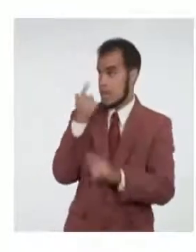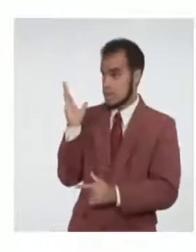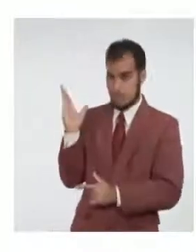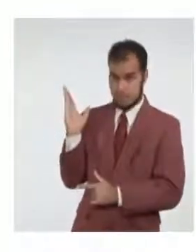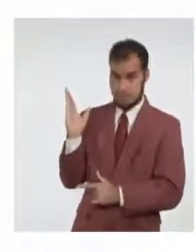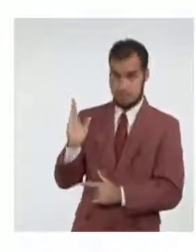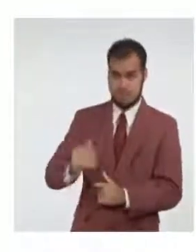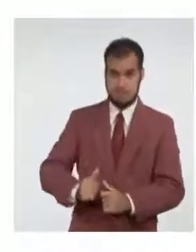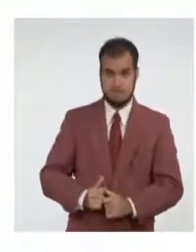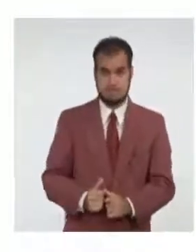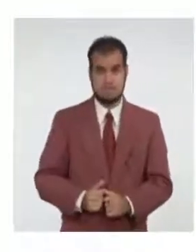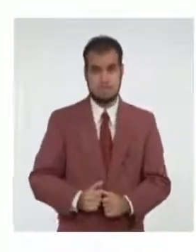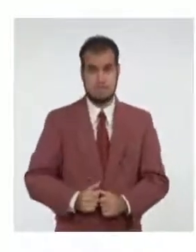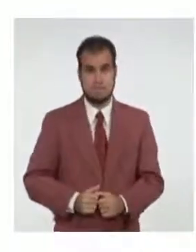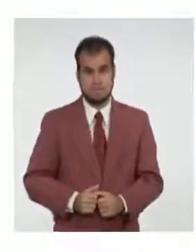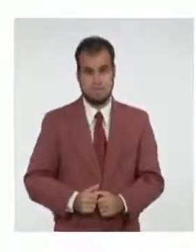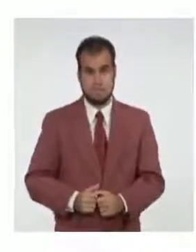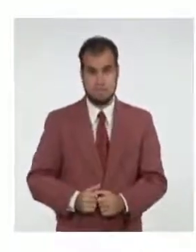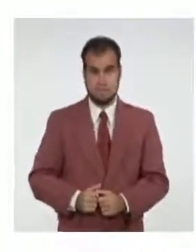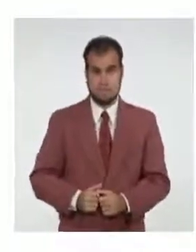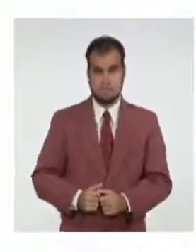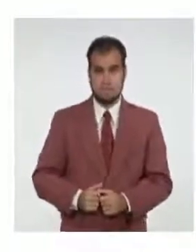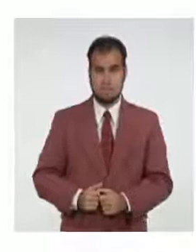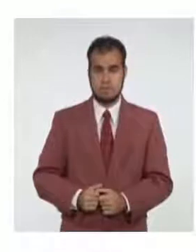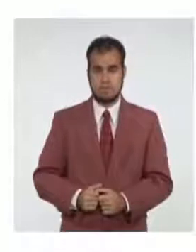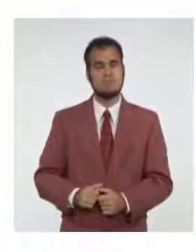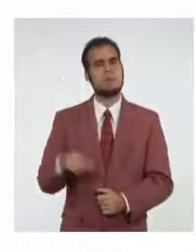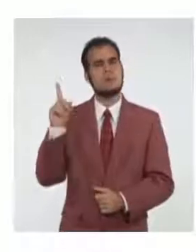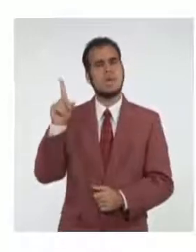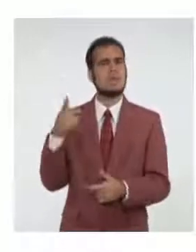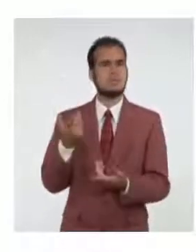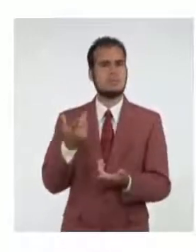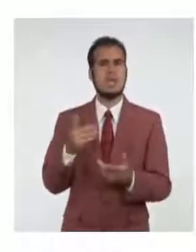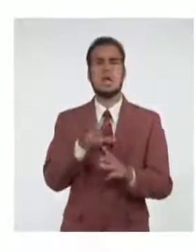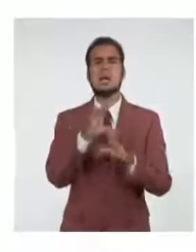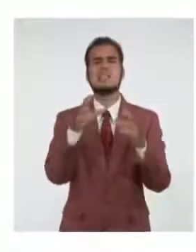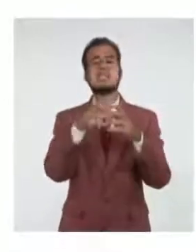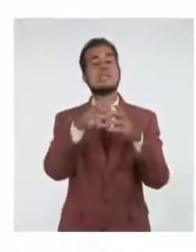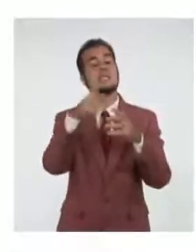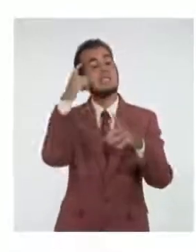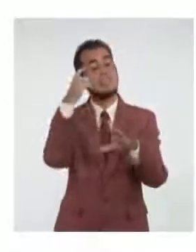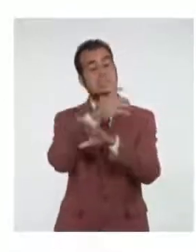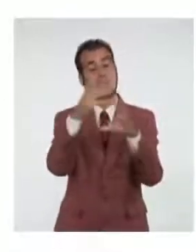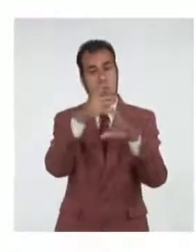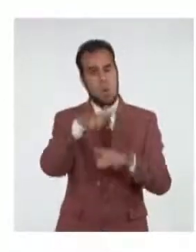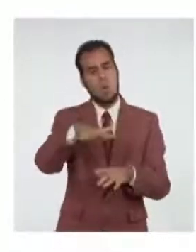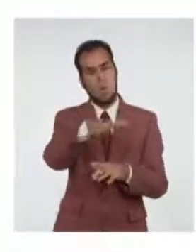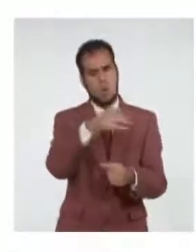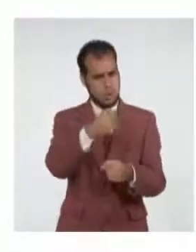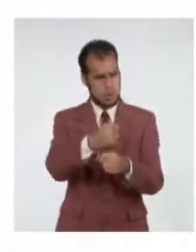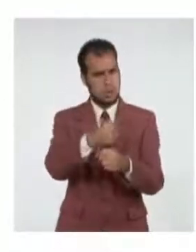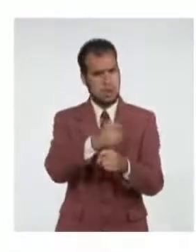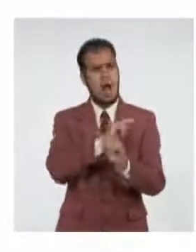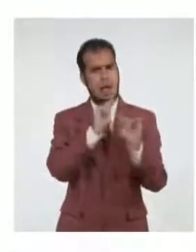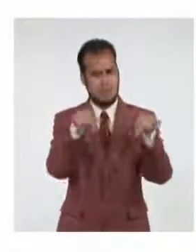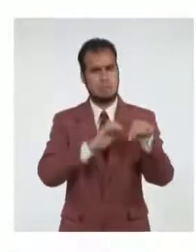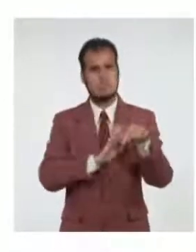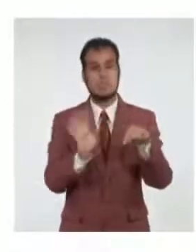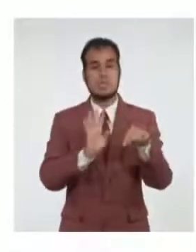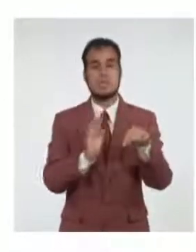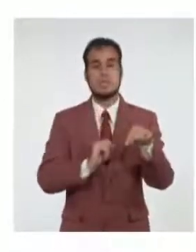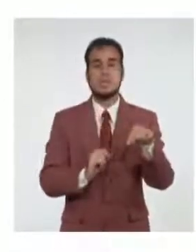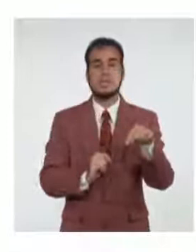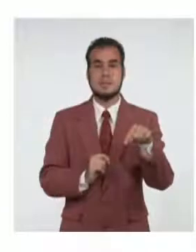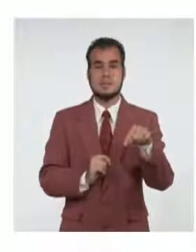un consenso que tienen todos los grupos de científicos y que ha refrendado en las últimas horas el doctor Tedros,